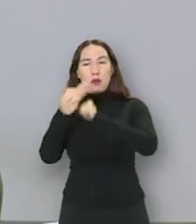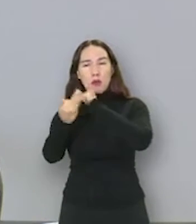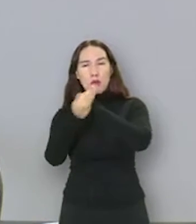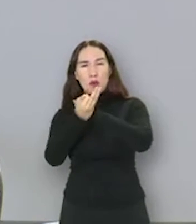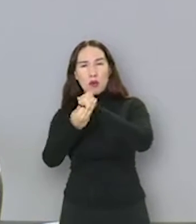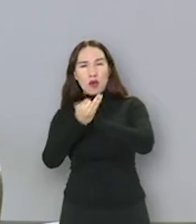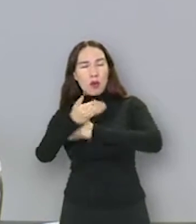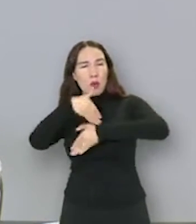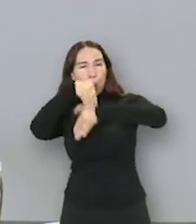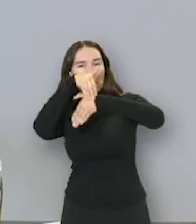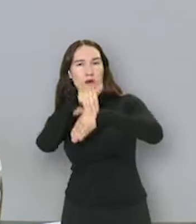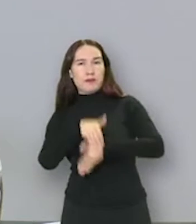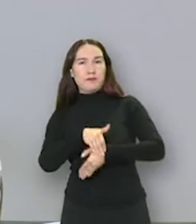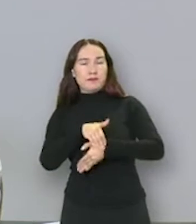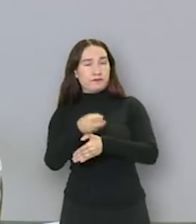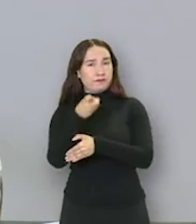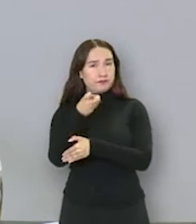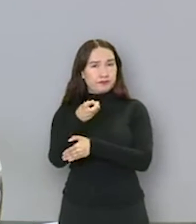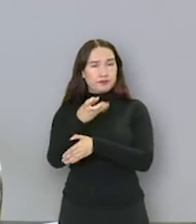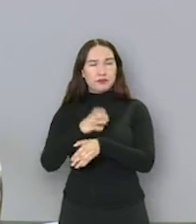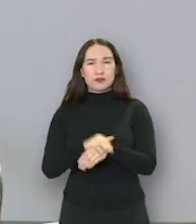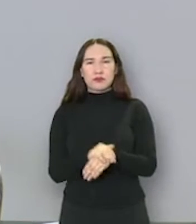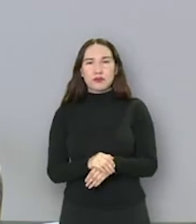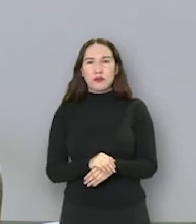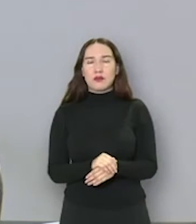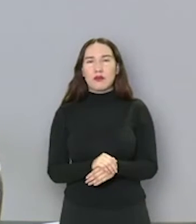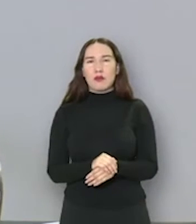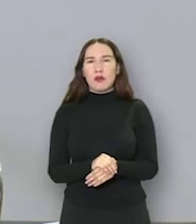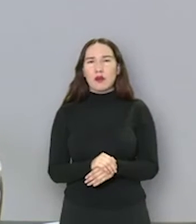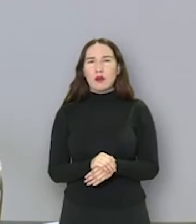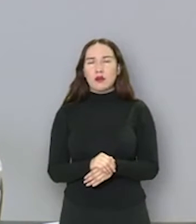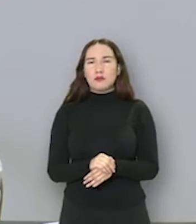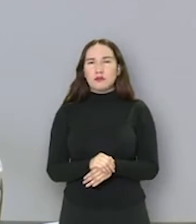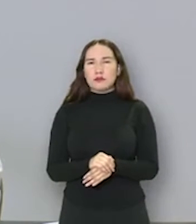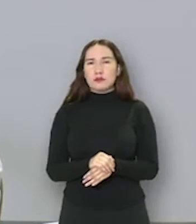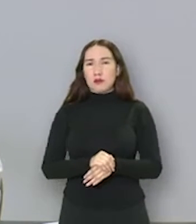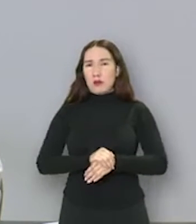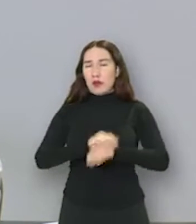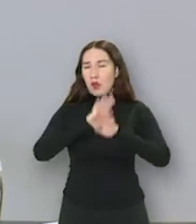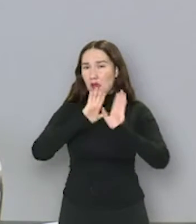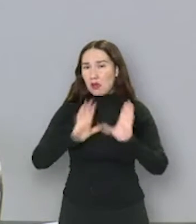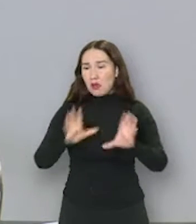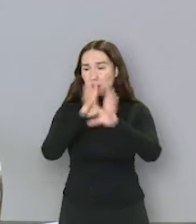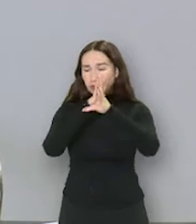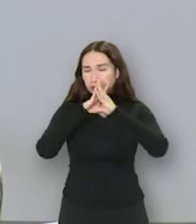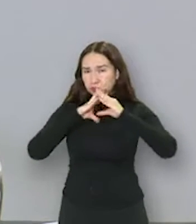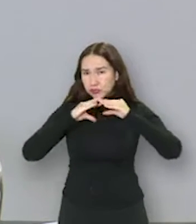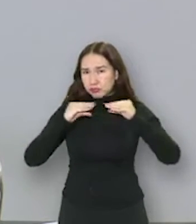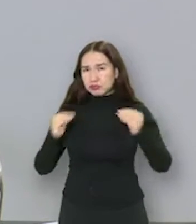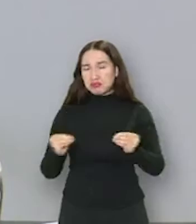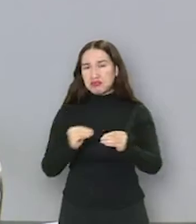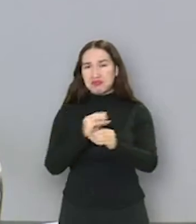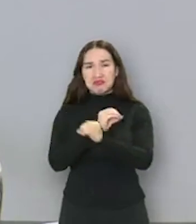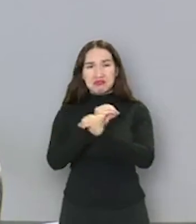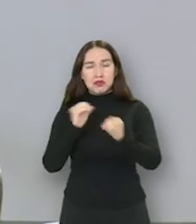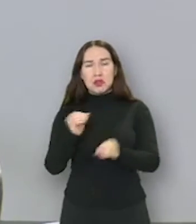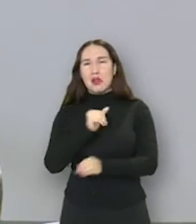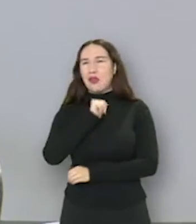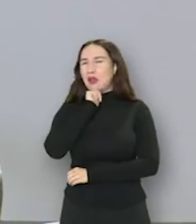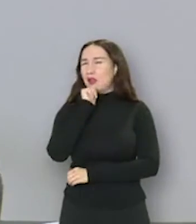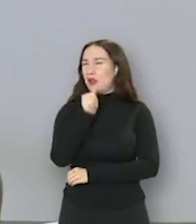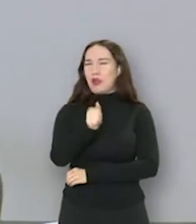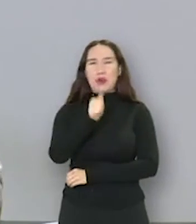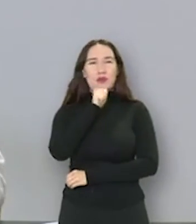protección porque no será una situación en donde se vaya a terminar esta pandemia todavía estamos